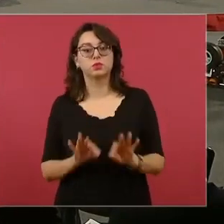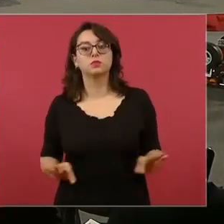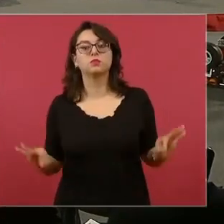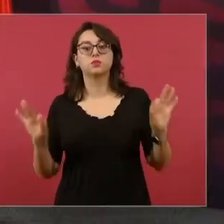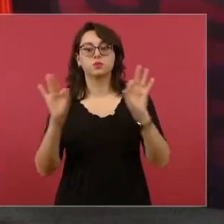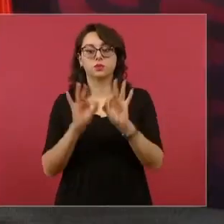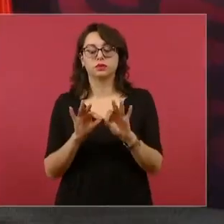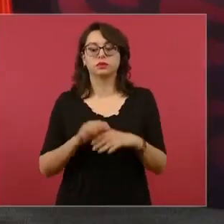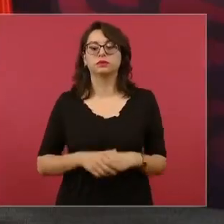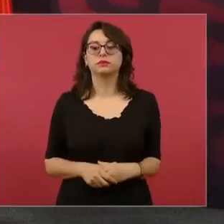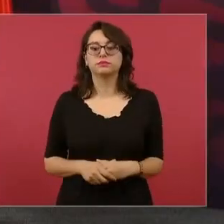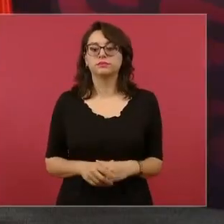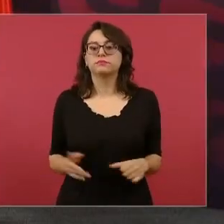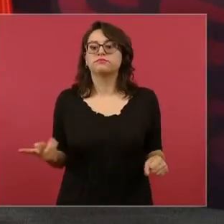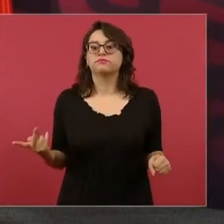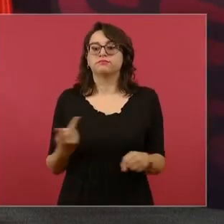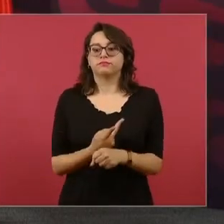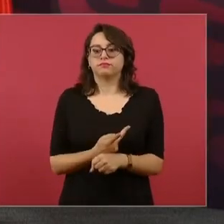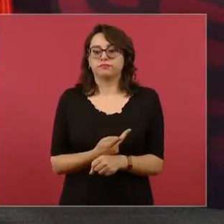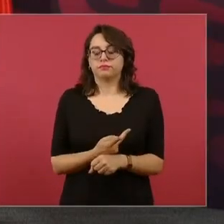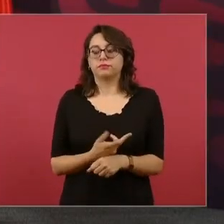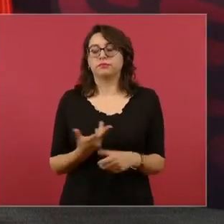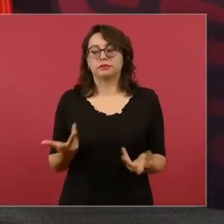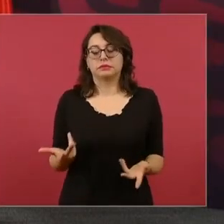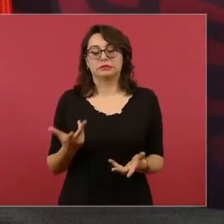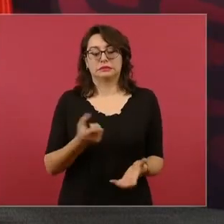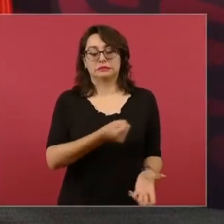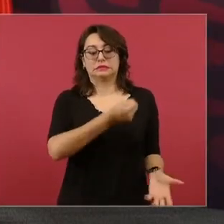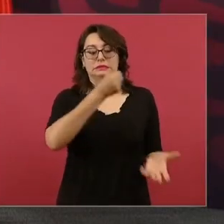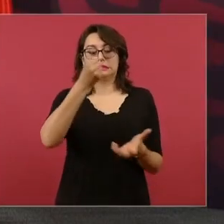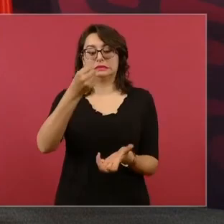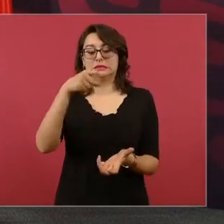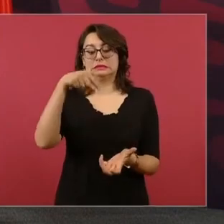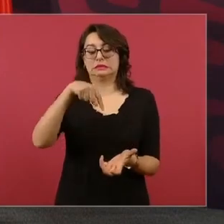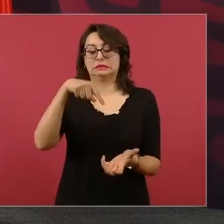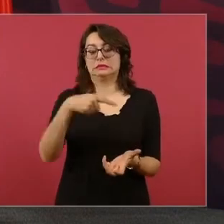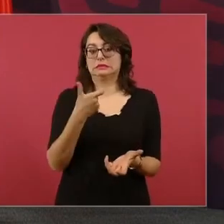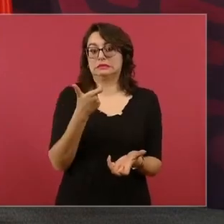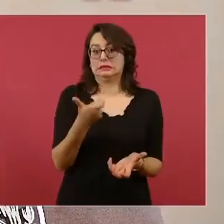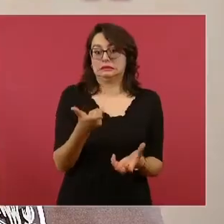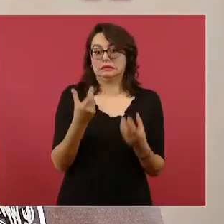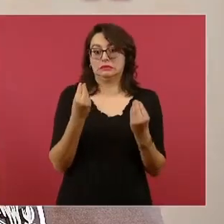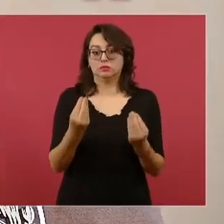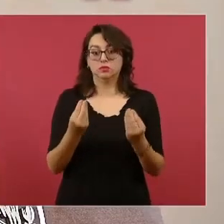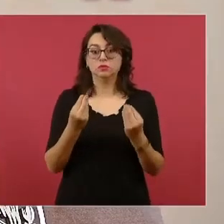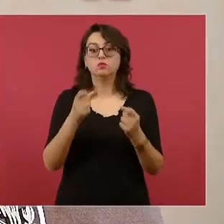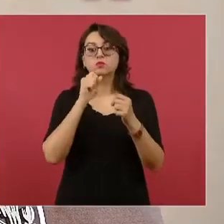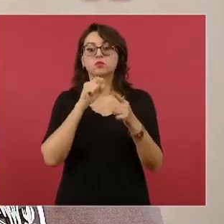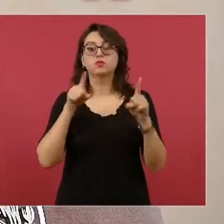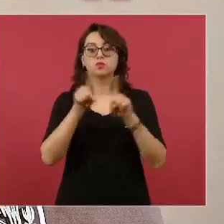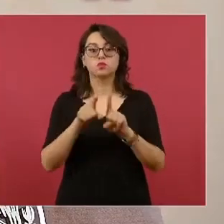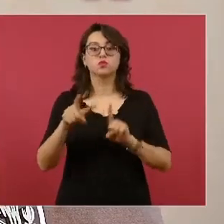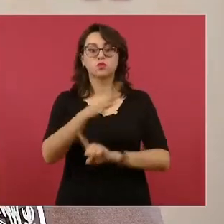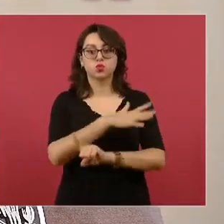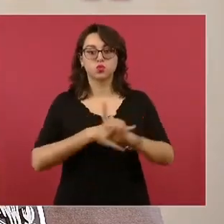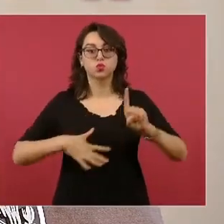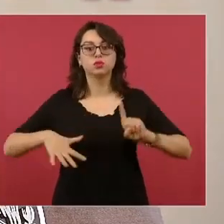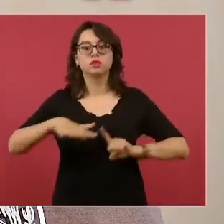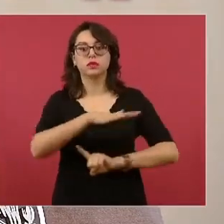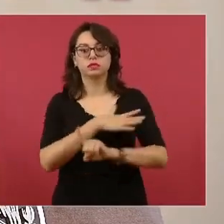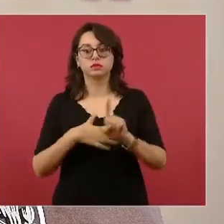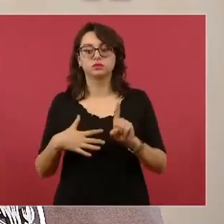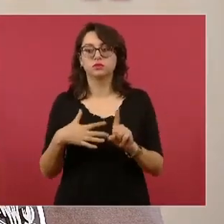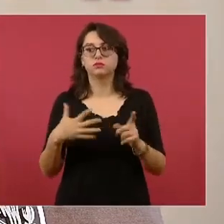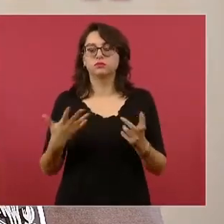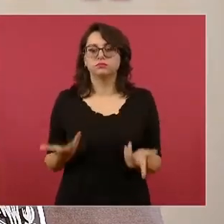por el monto, que es un monto de recursos importantes, sino por el contexto en el que se da y cómo ha